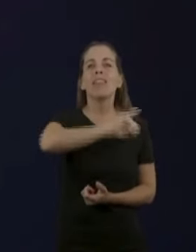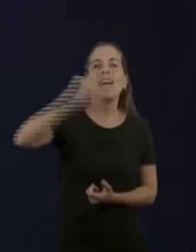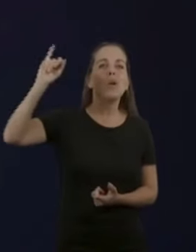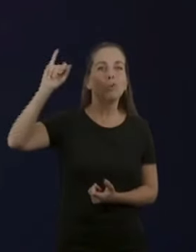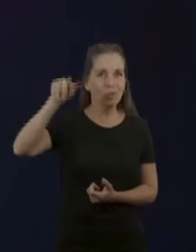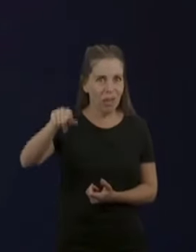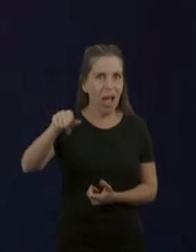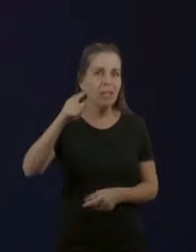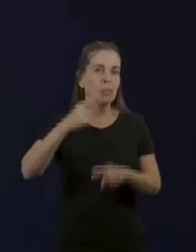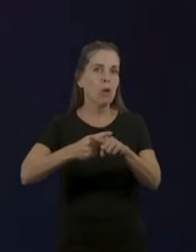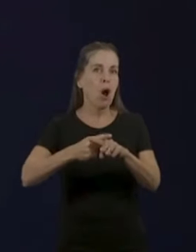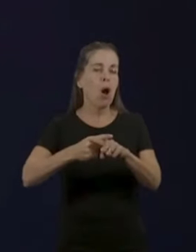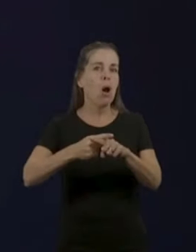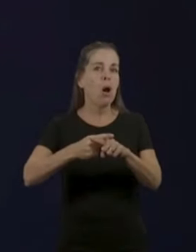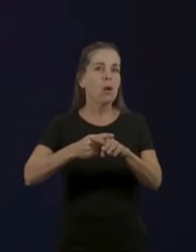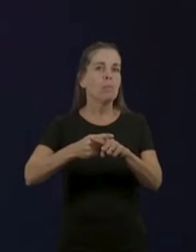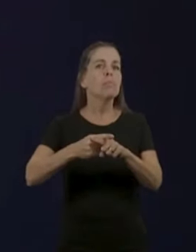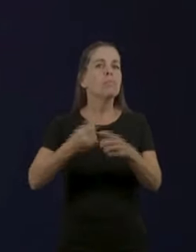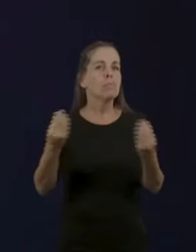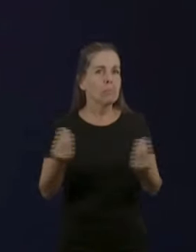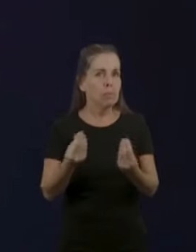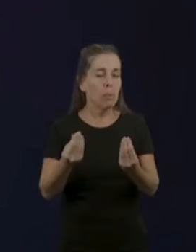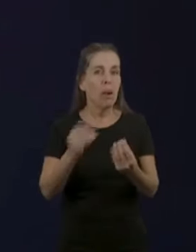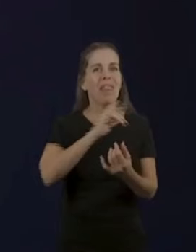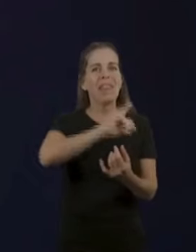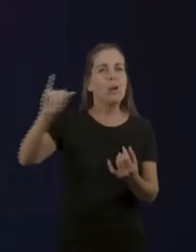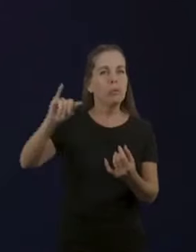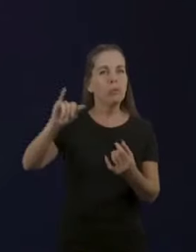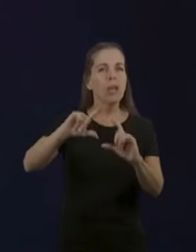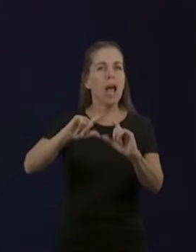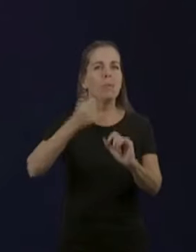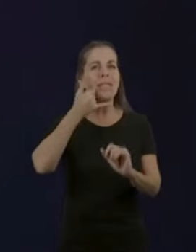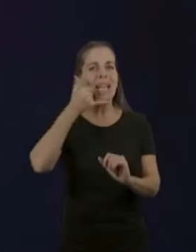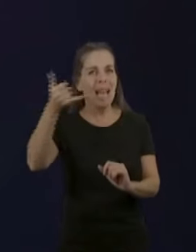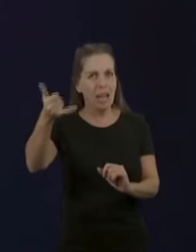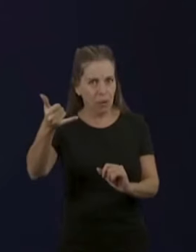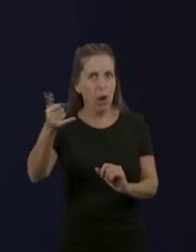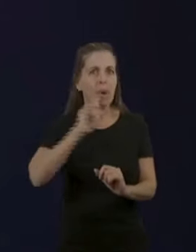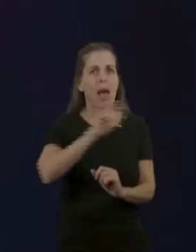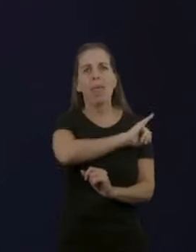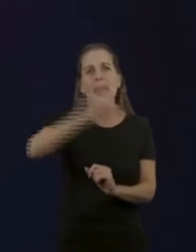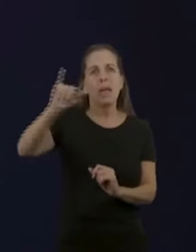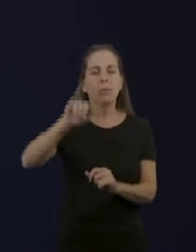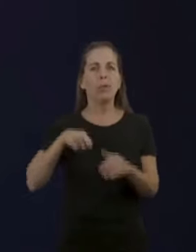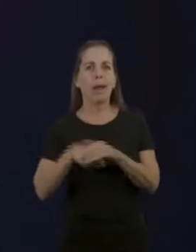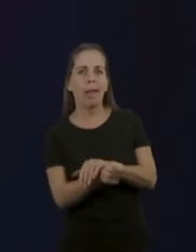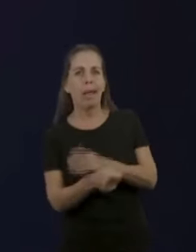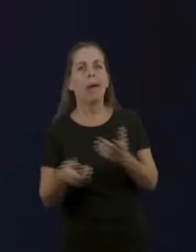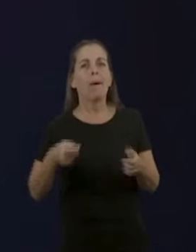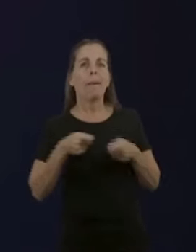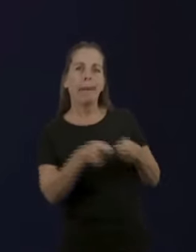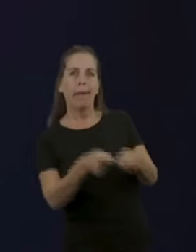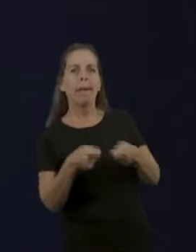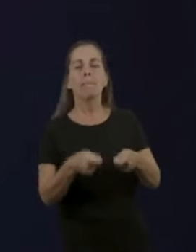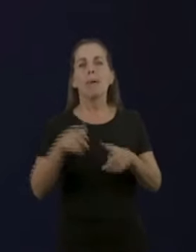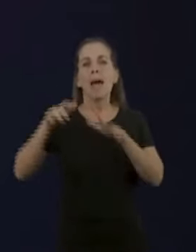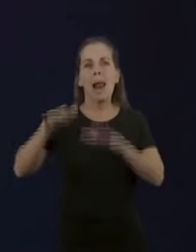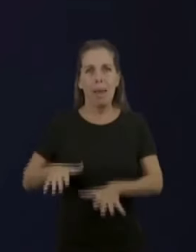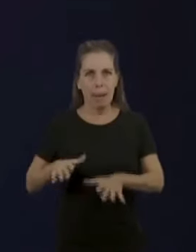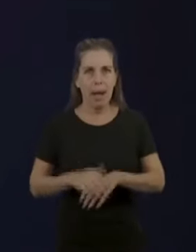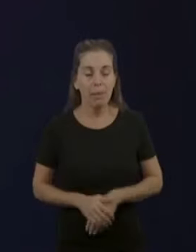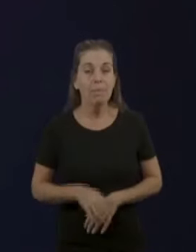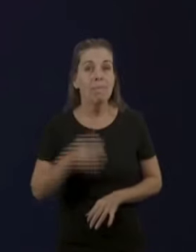línea 134 línea que se utiliza por supuesto para denunciar extorsiones desde que abrimos la línea aprovecho